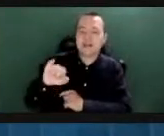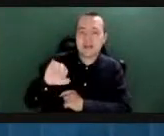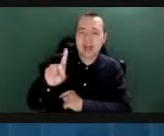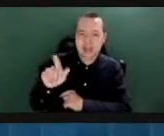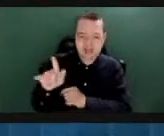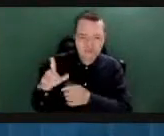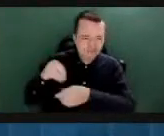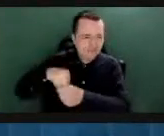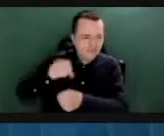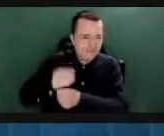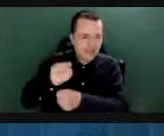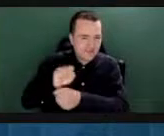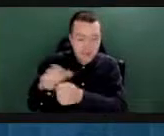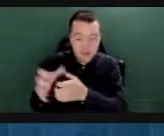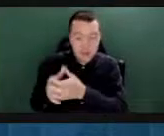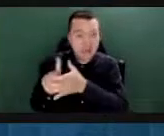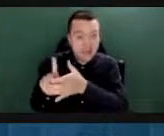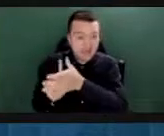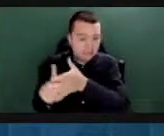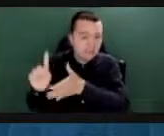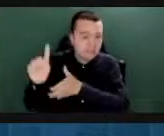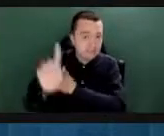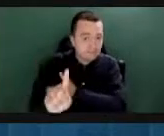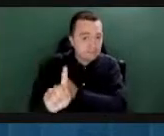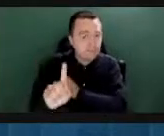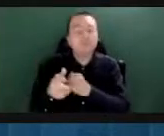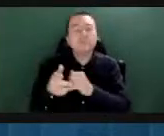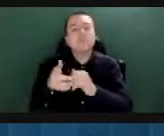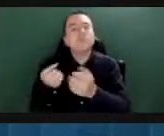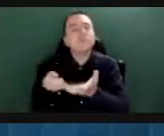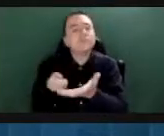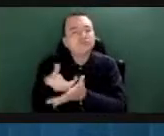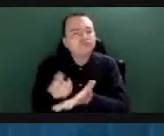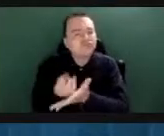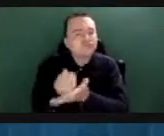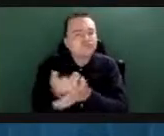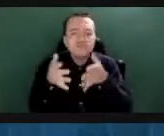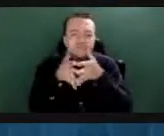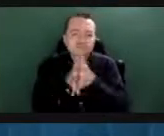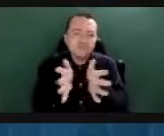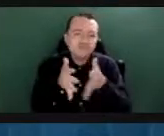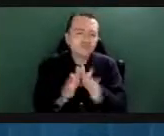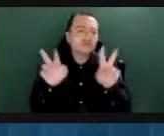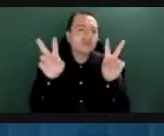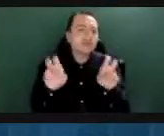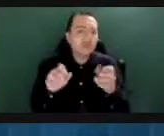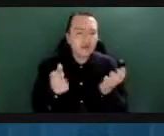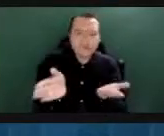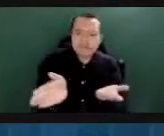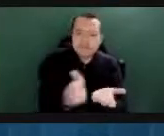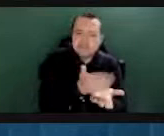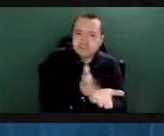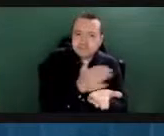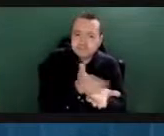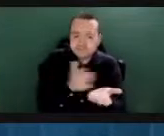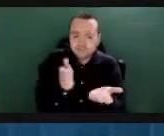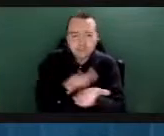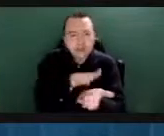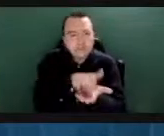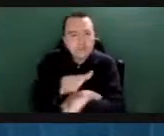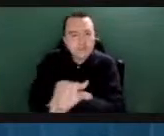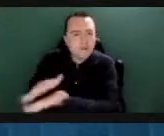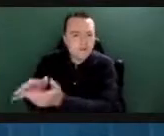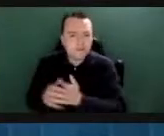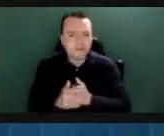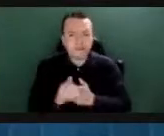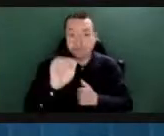presentación de la colección. Quisiera recordarles a todos quienes acaban de unir al webinar que pueden acceder a la